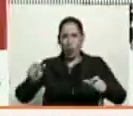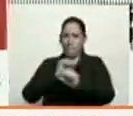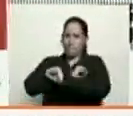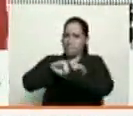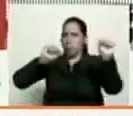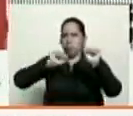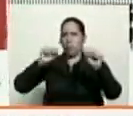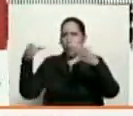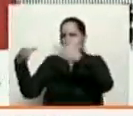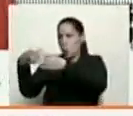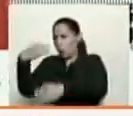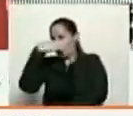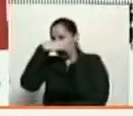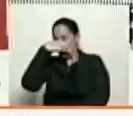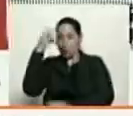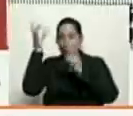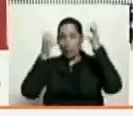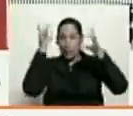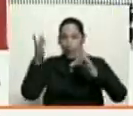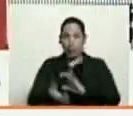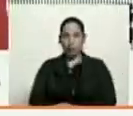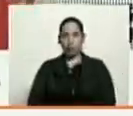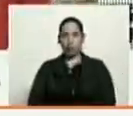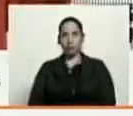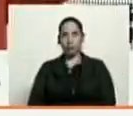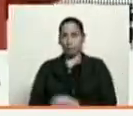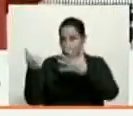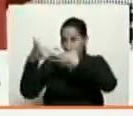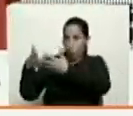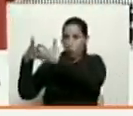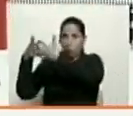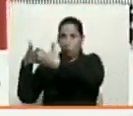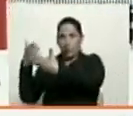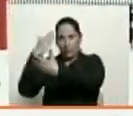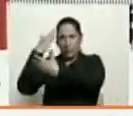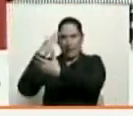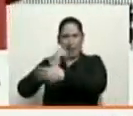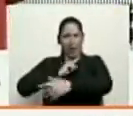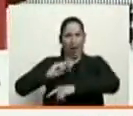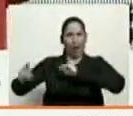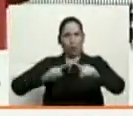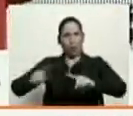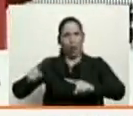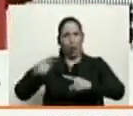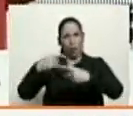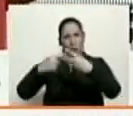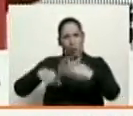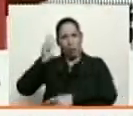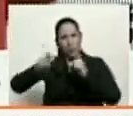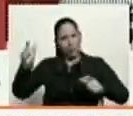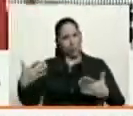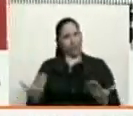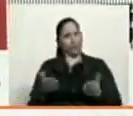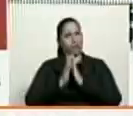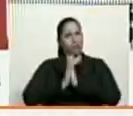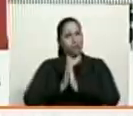grupos terroristas y salen acusando a los demás.